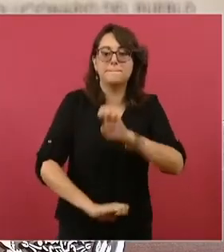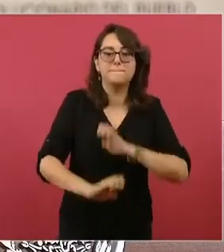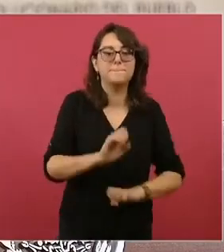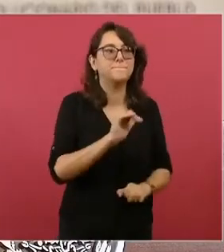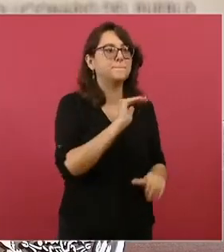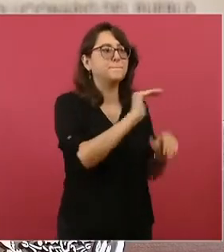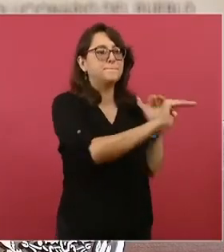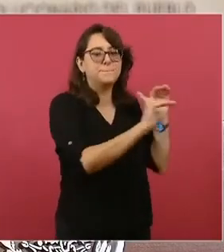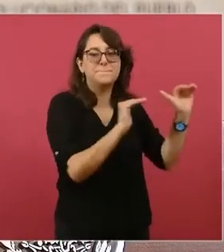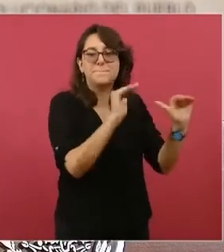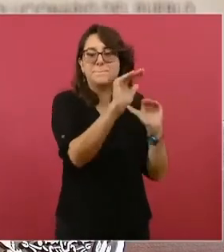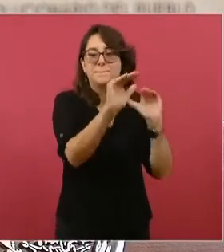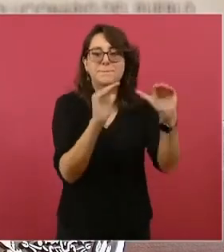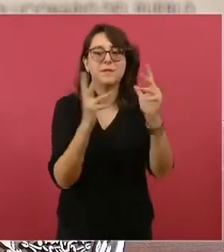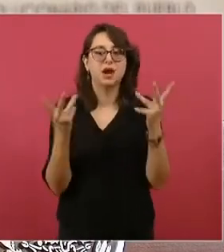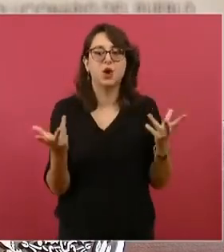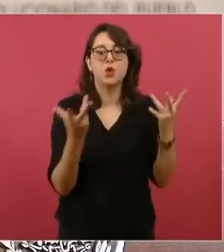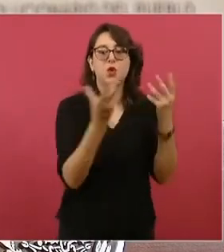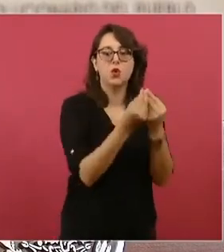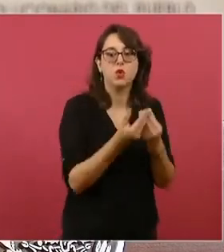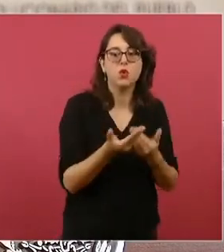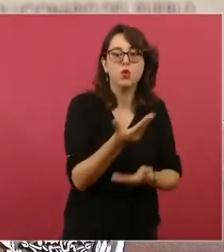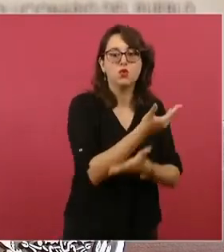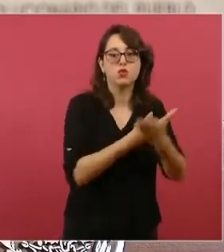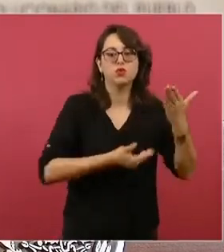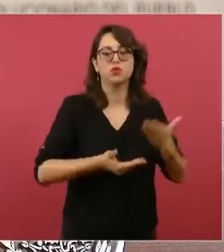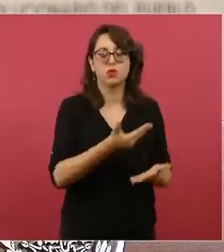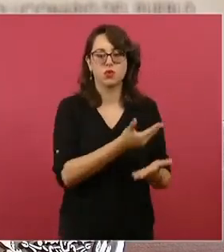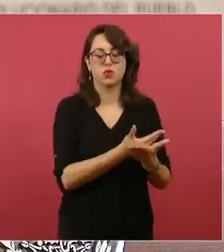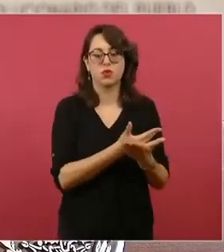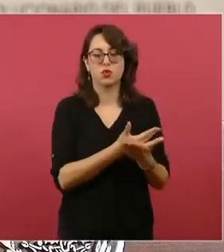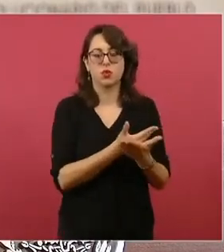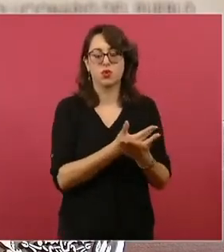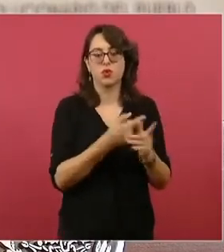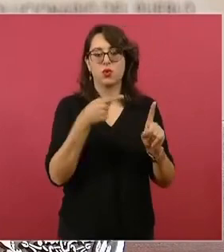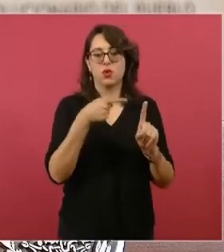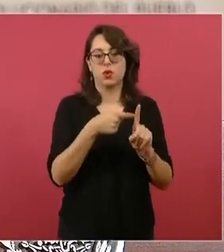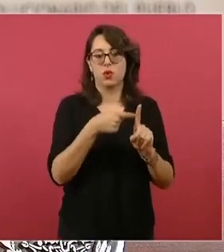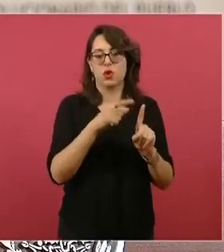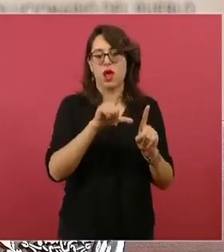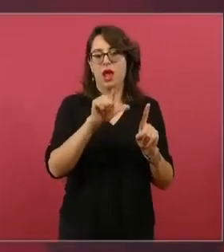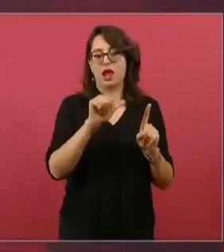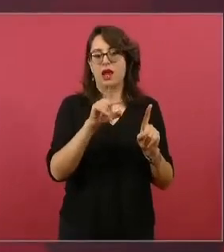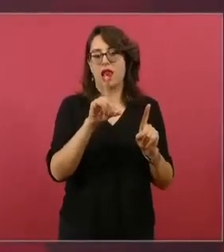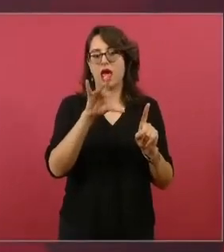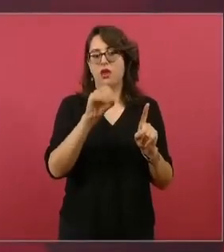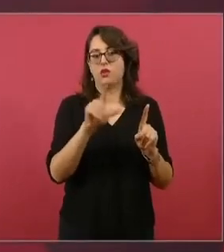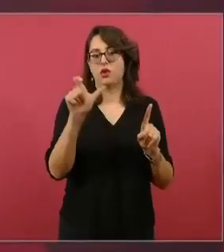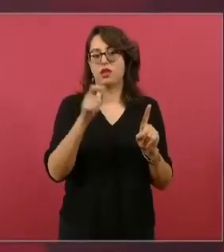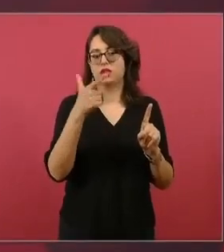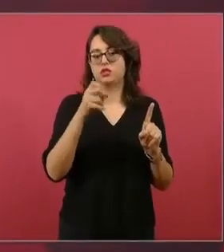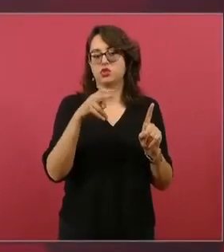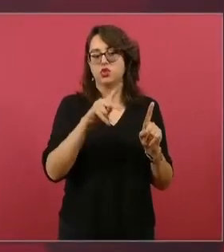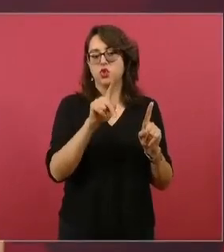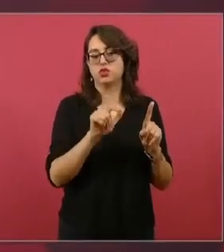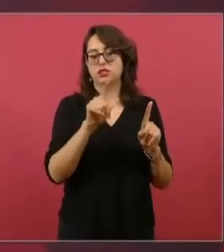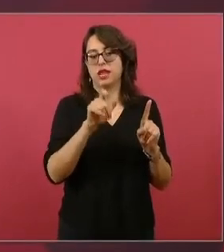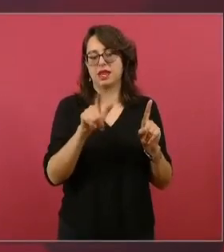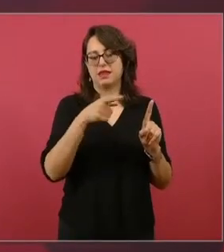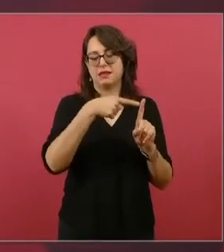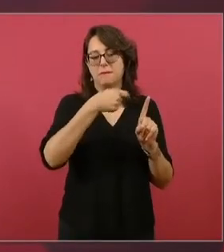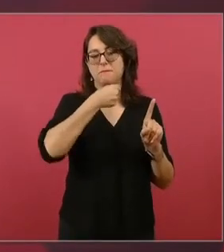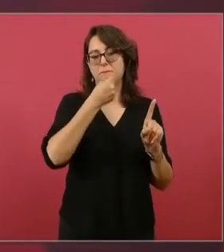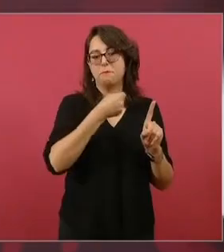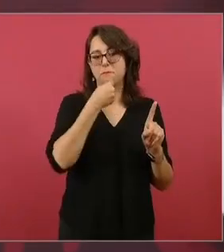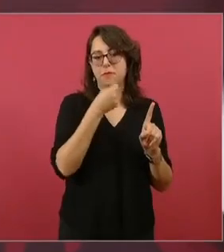Ya no está Claudio X González papá, ahora el jefe es Claudio